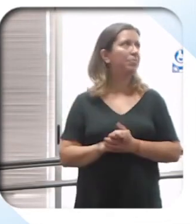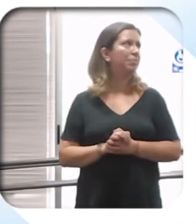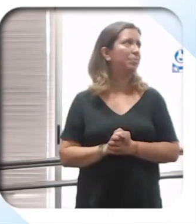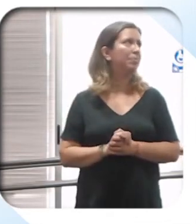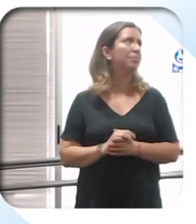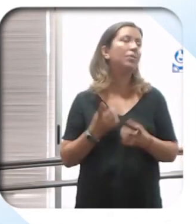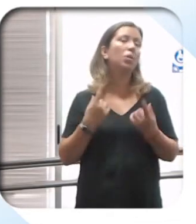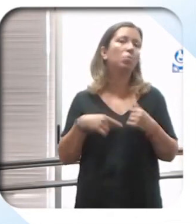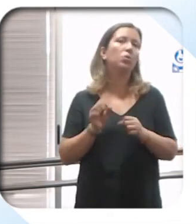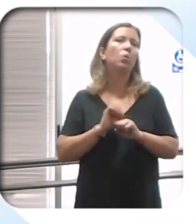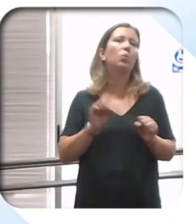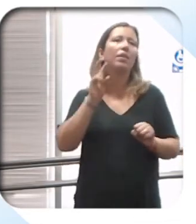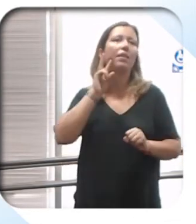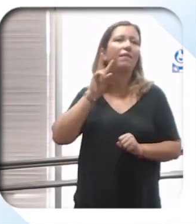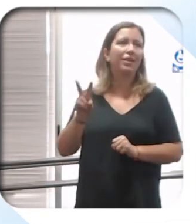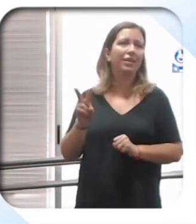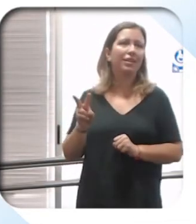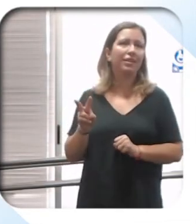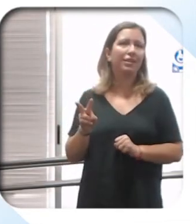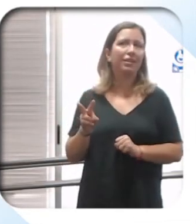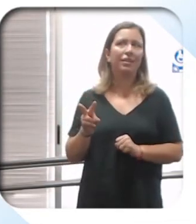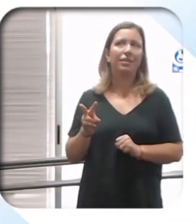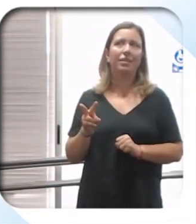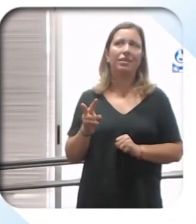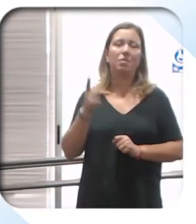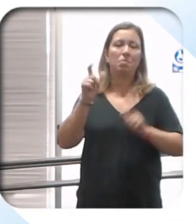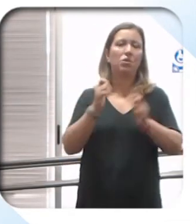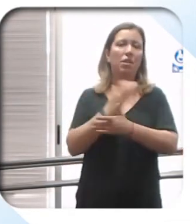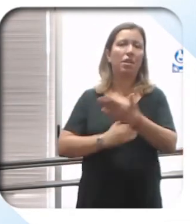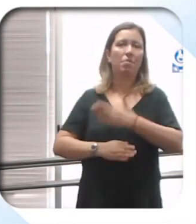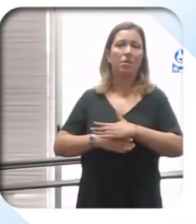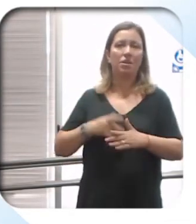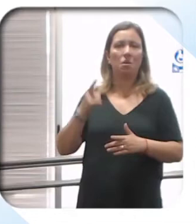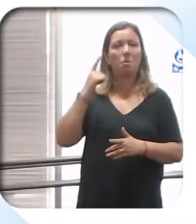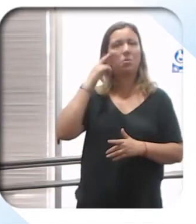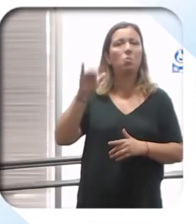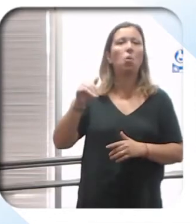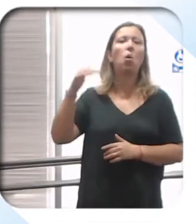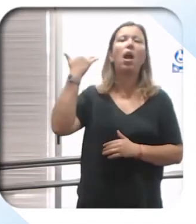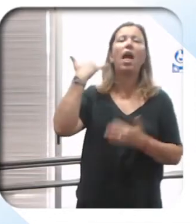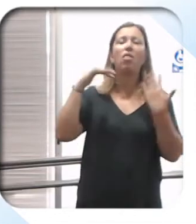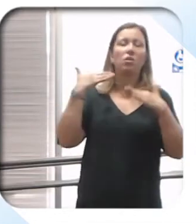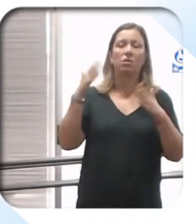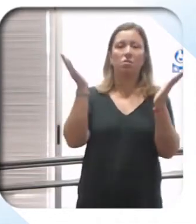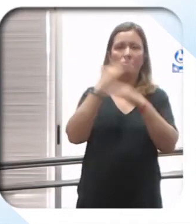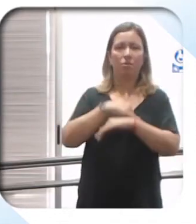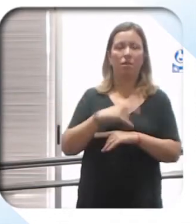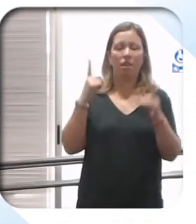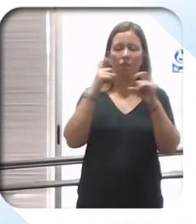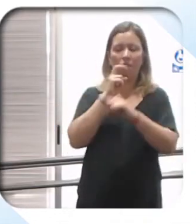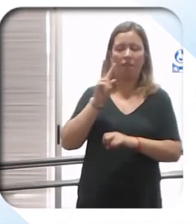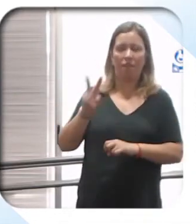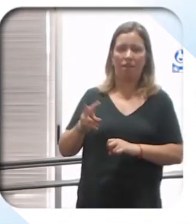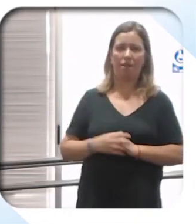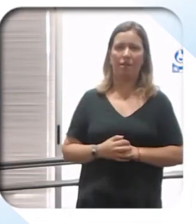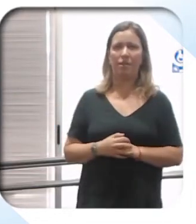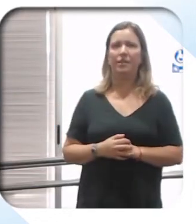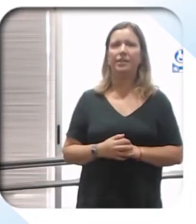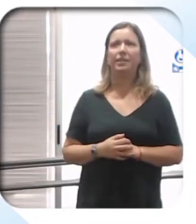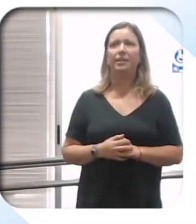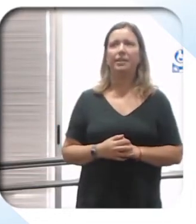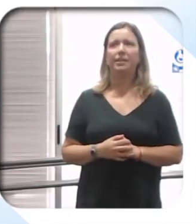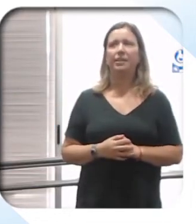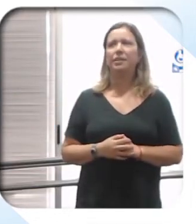Por eso quizás no vemos a una persona con discapacidad como un adolescente, ¿no? Nos cuesta.